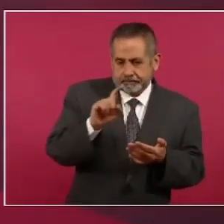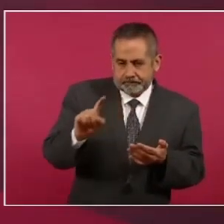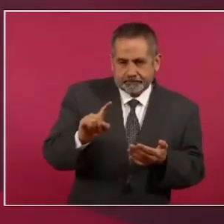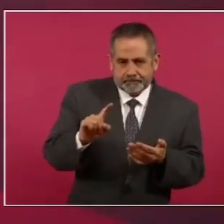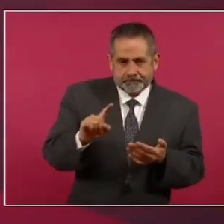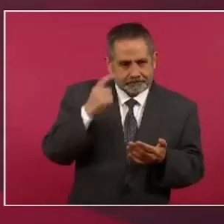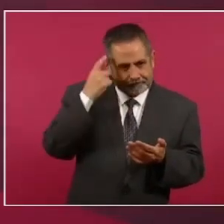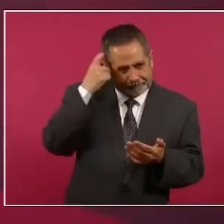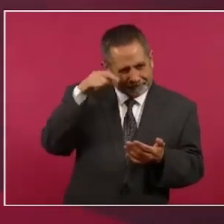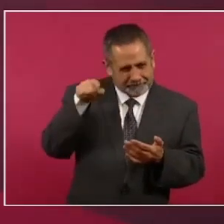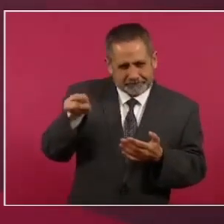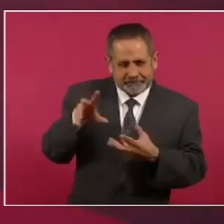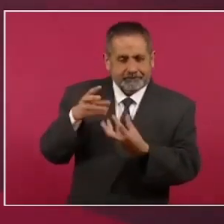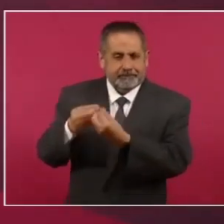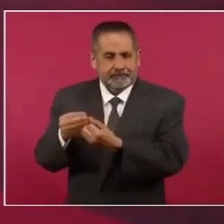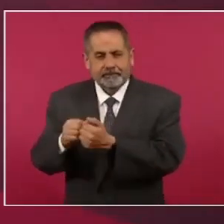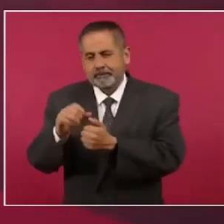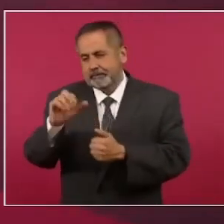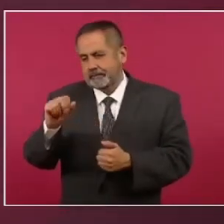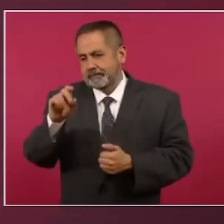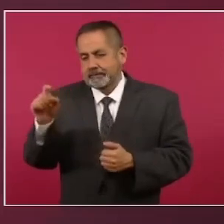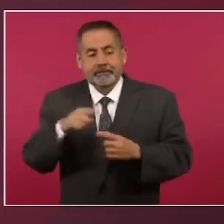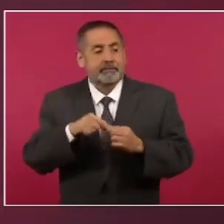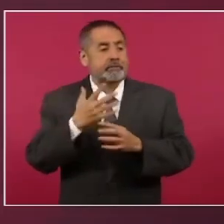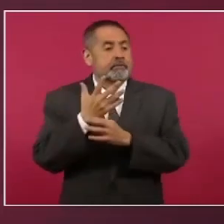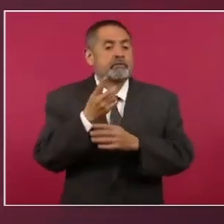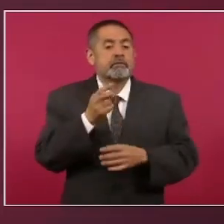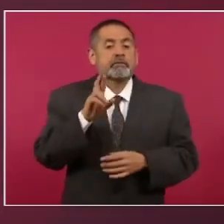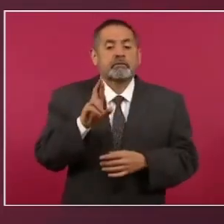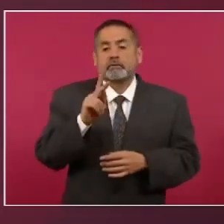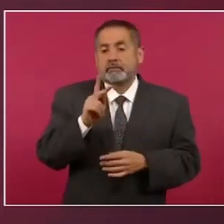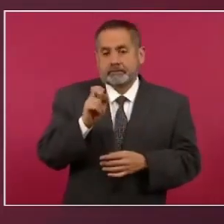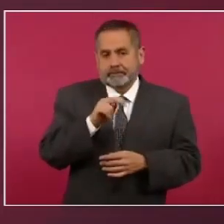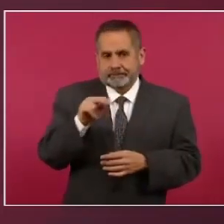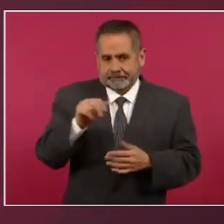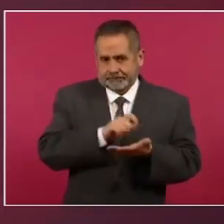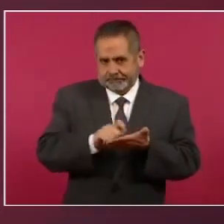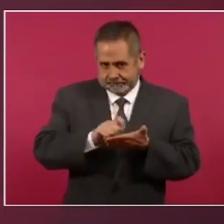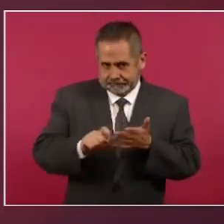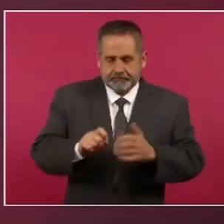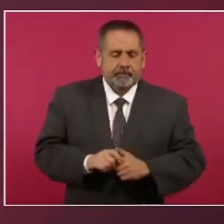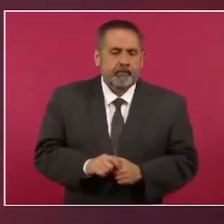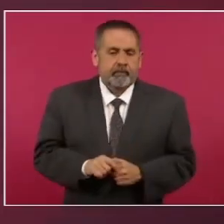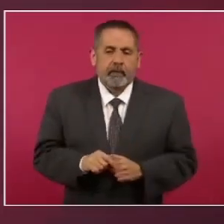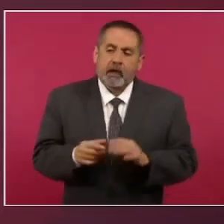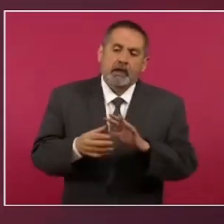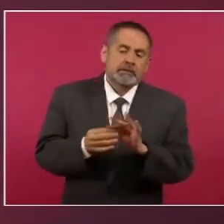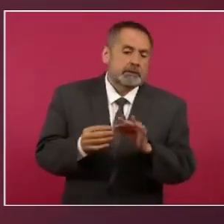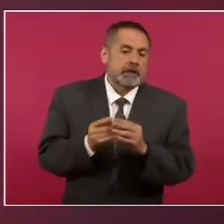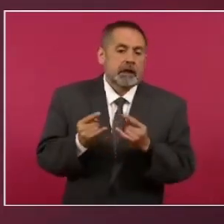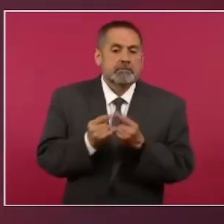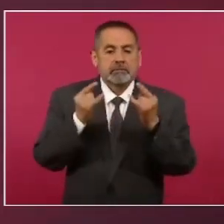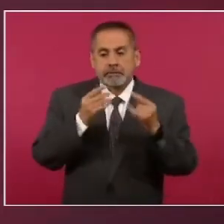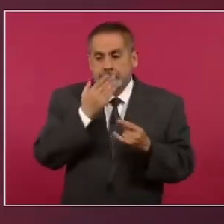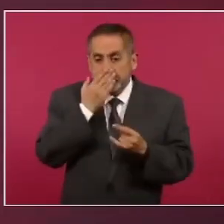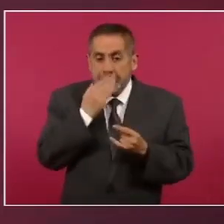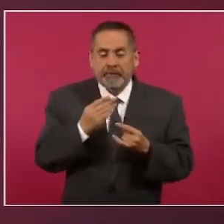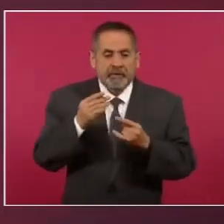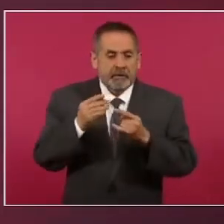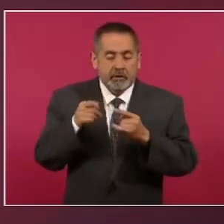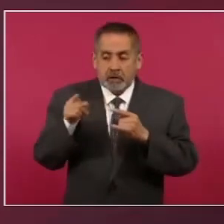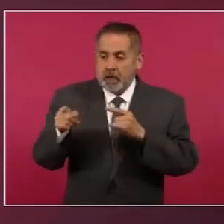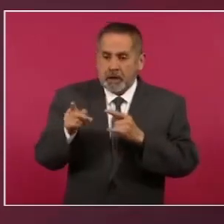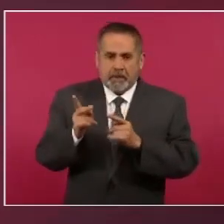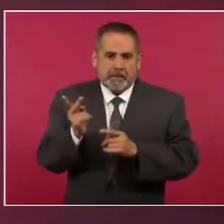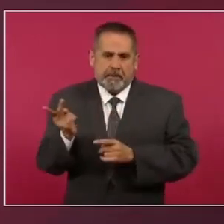del cardenismo del doctor Luis Medina Peña, narra un momento fundamental de esta historia, una conversación que cambió